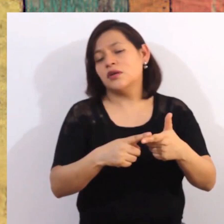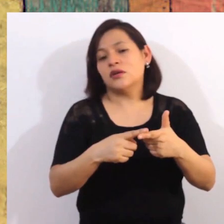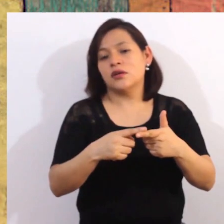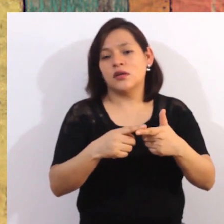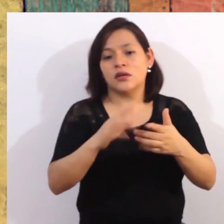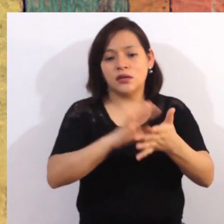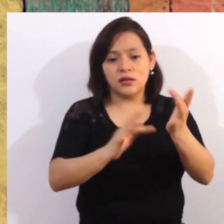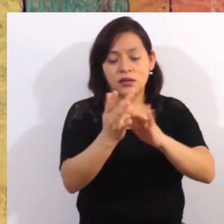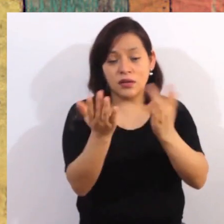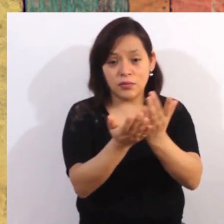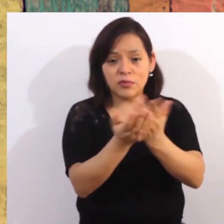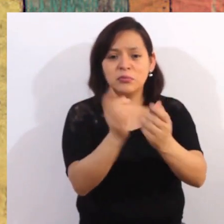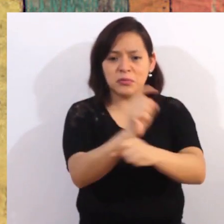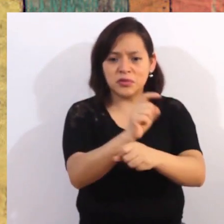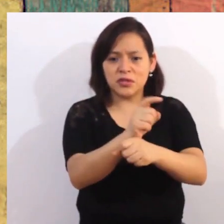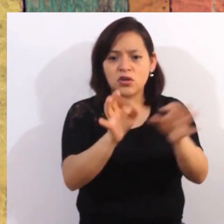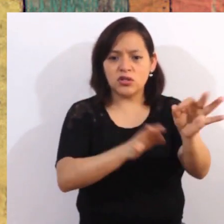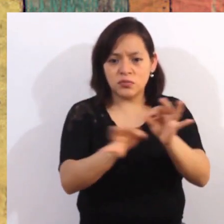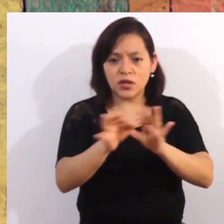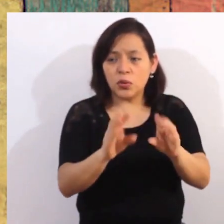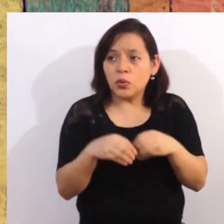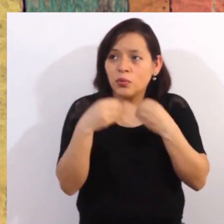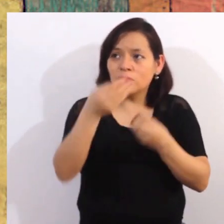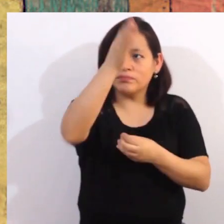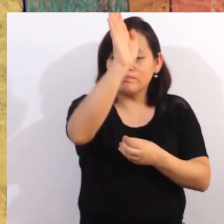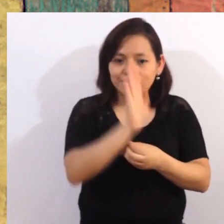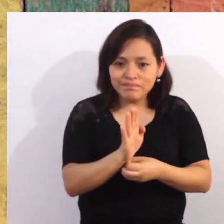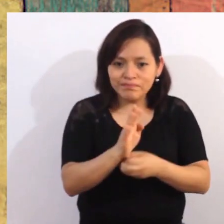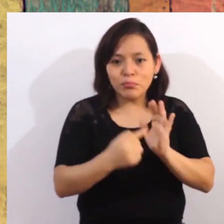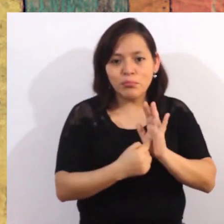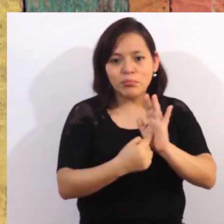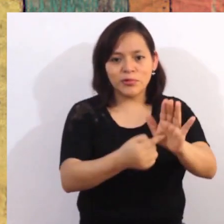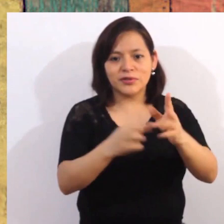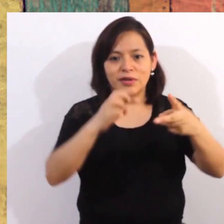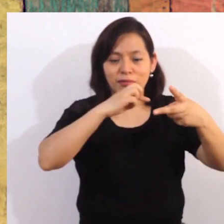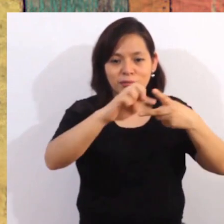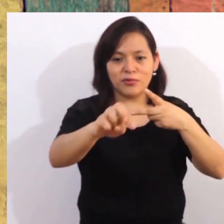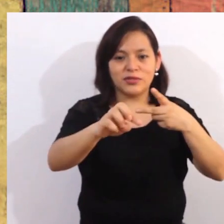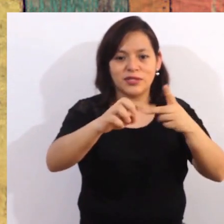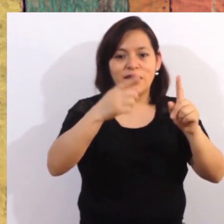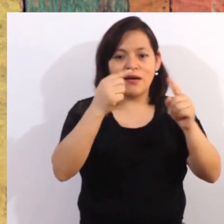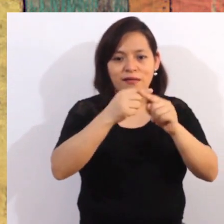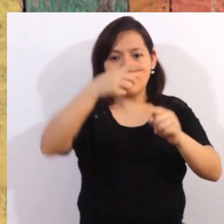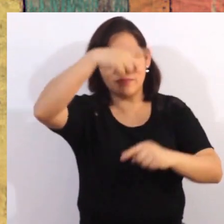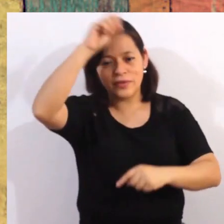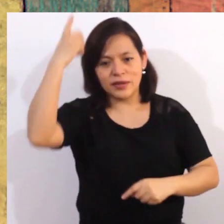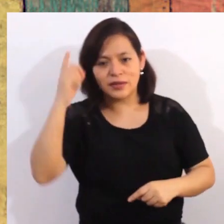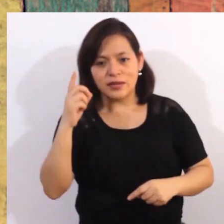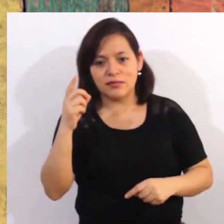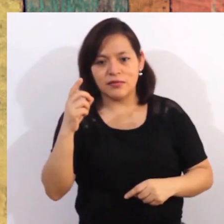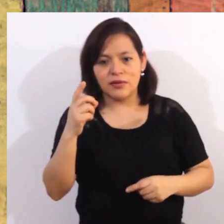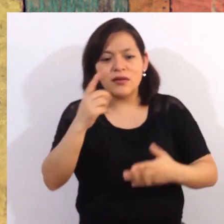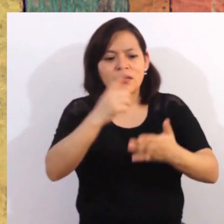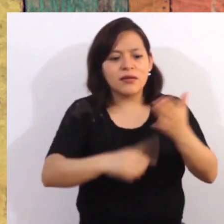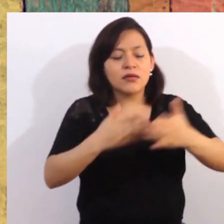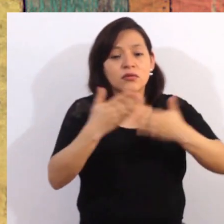masiva invasión, nos dice la historia universal. Y aunque inicialmente tuvo varias victorias sobre los pueblos de